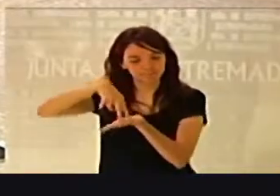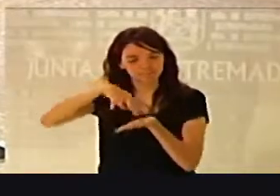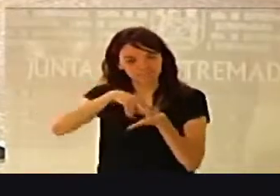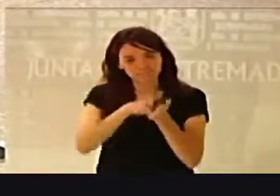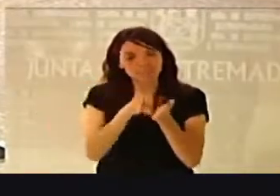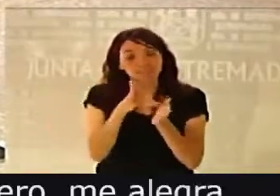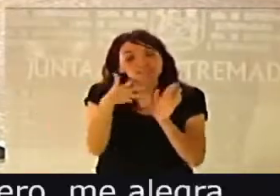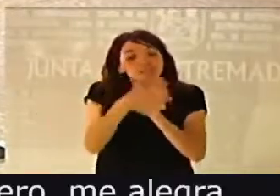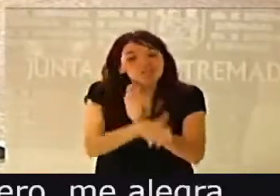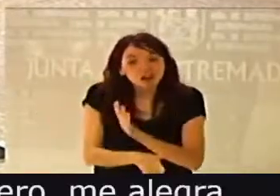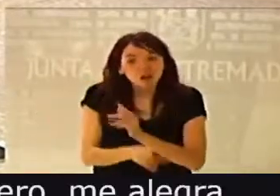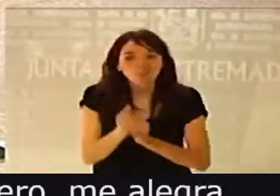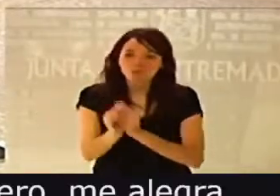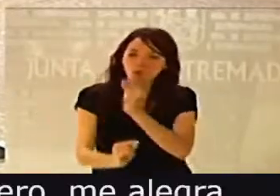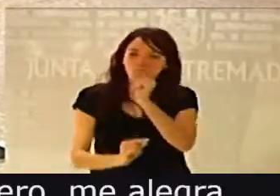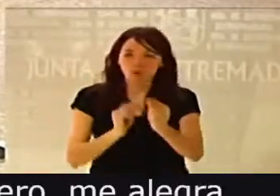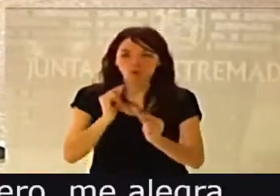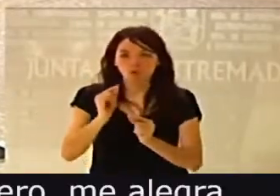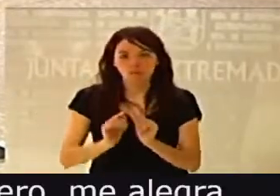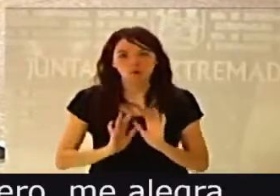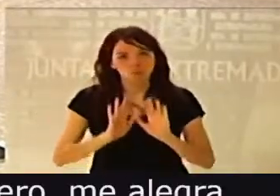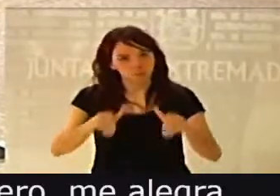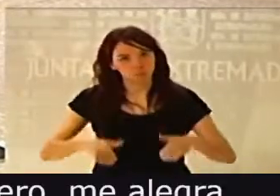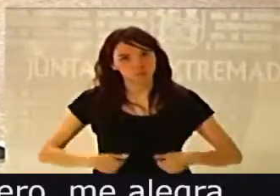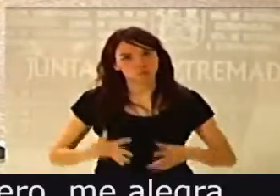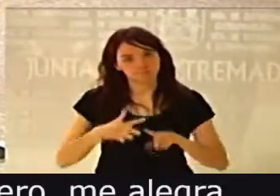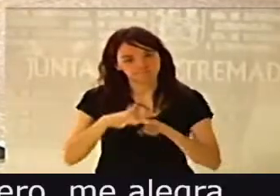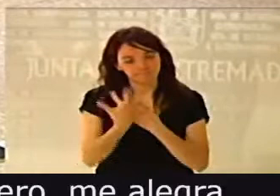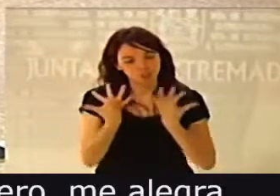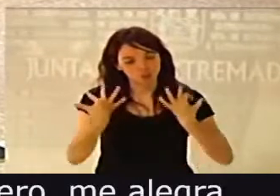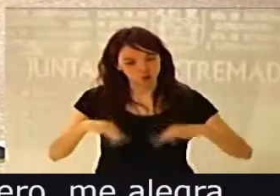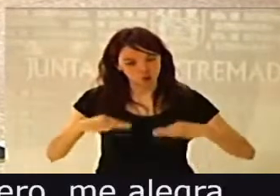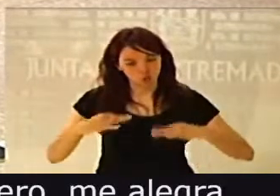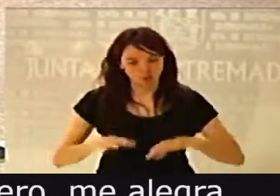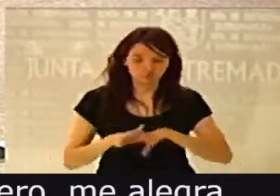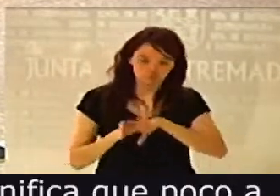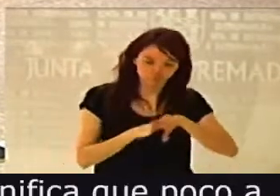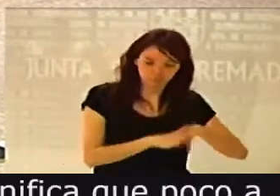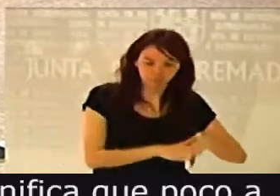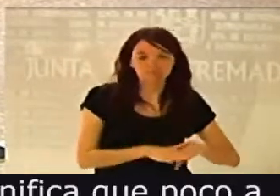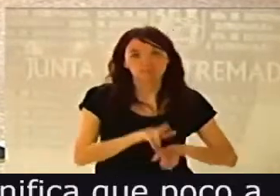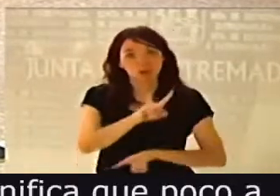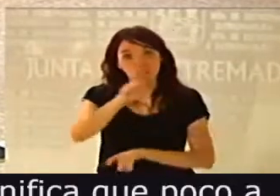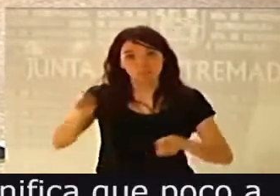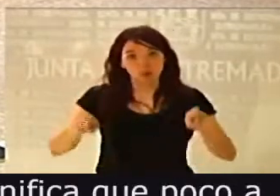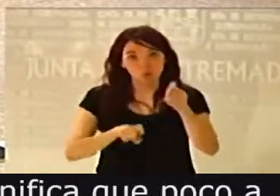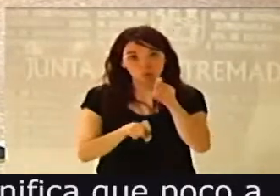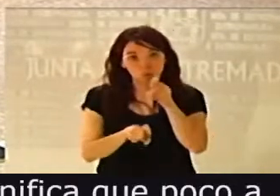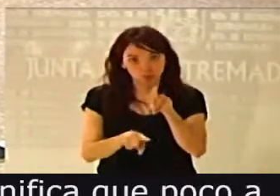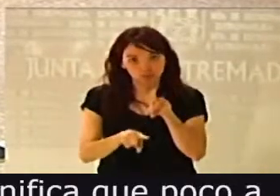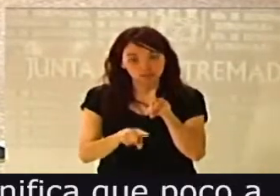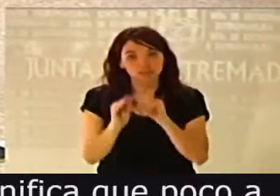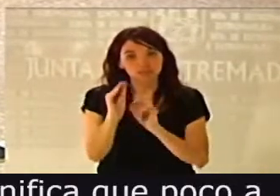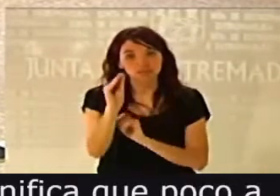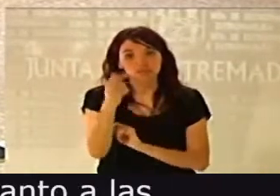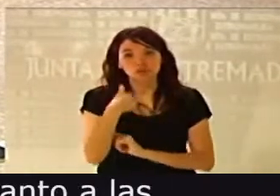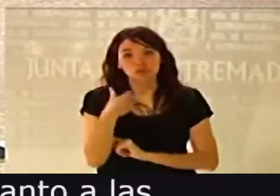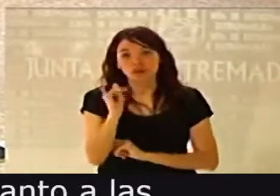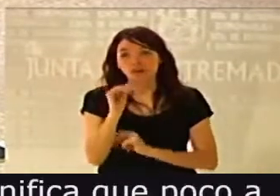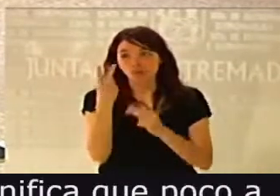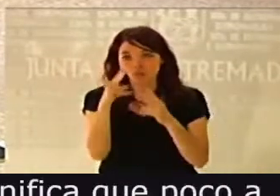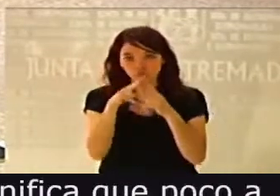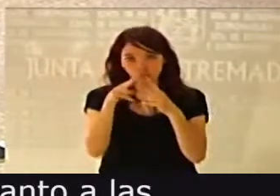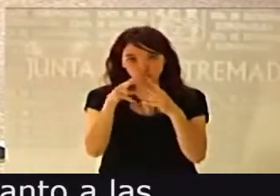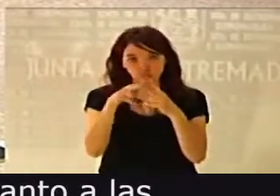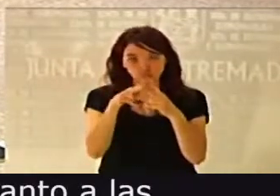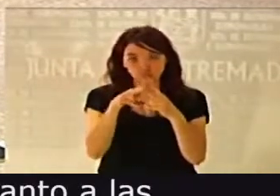poco a poco vamos recuperando esa normalidad. En cuanto a las preguntas, Yo tenía dos de